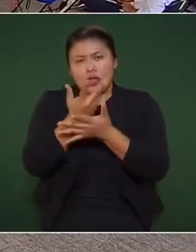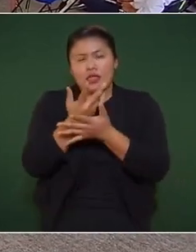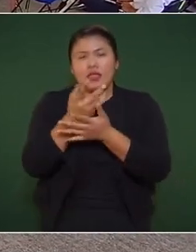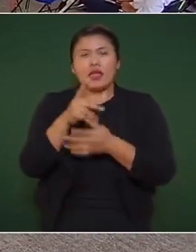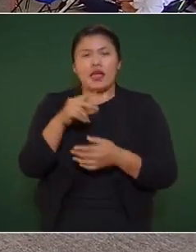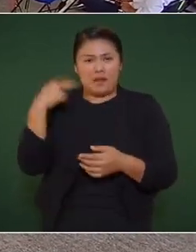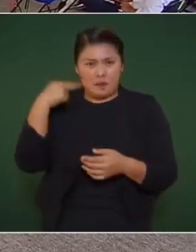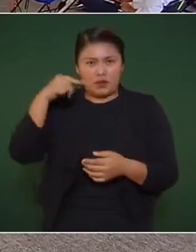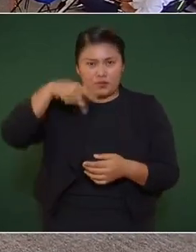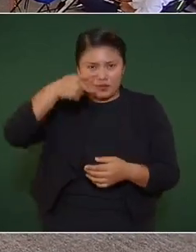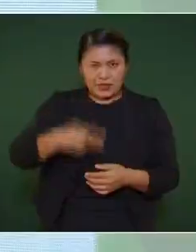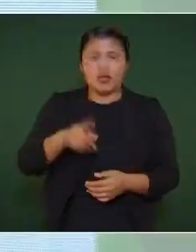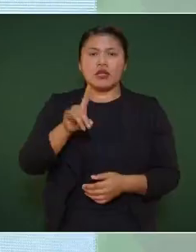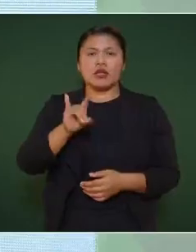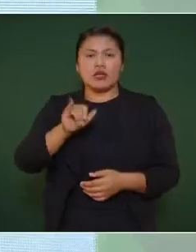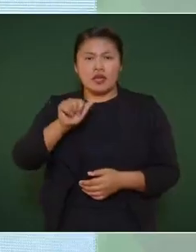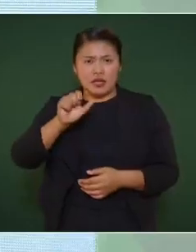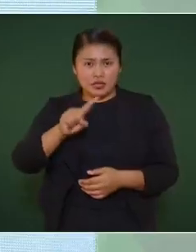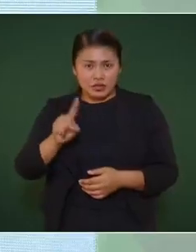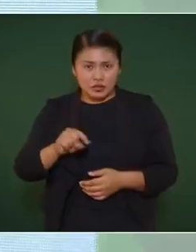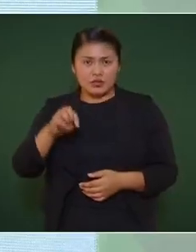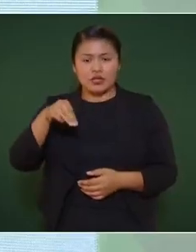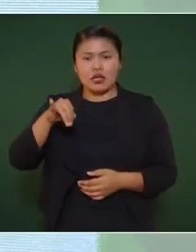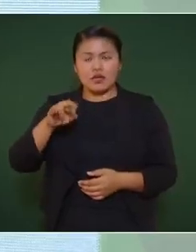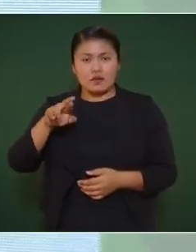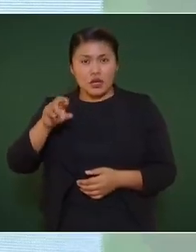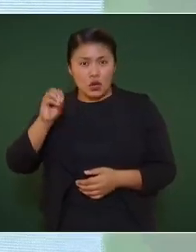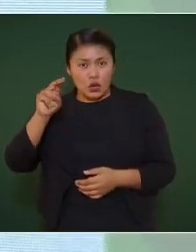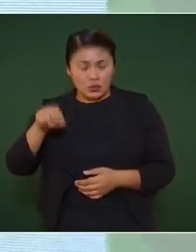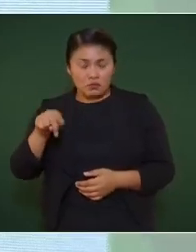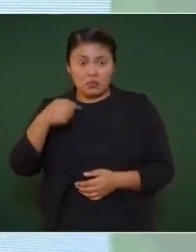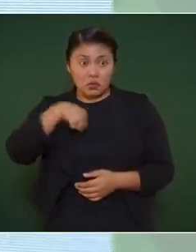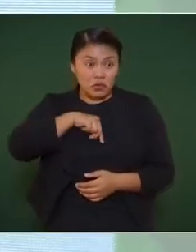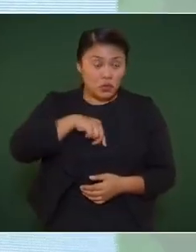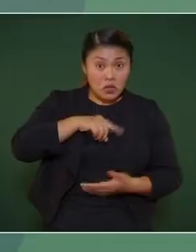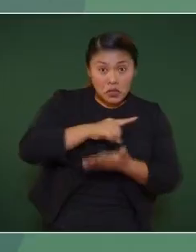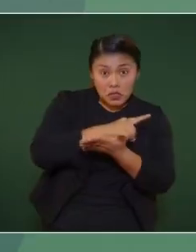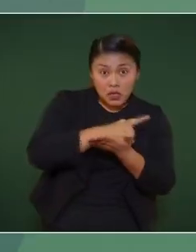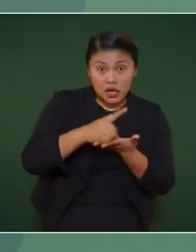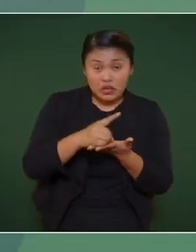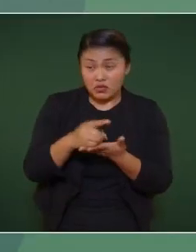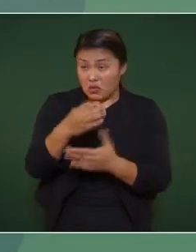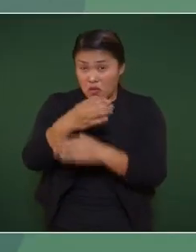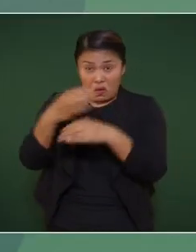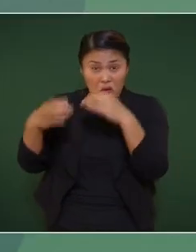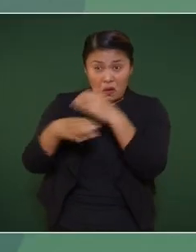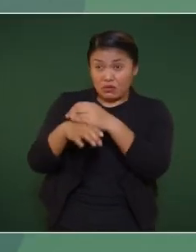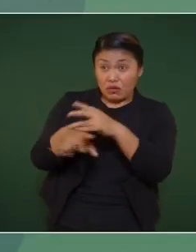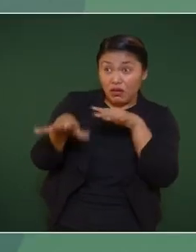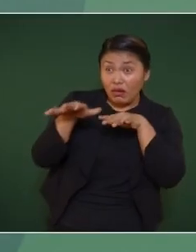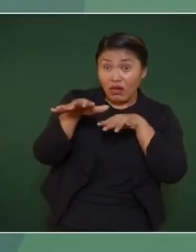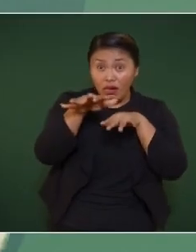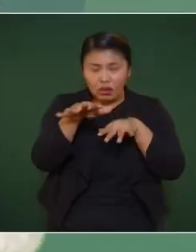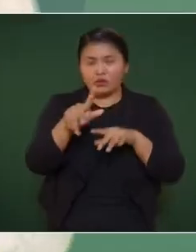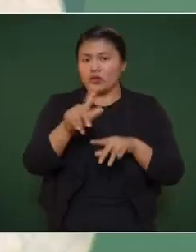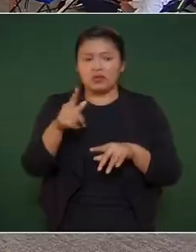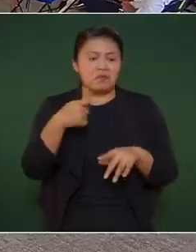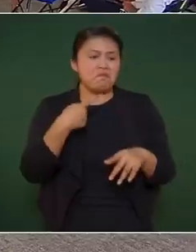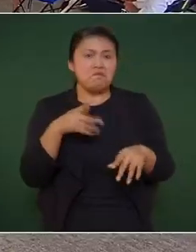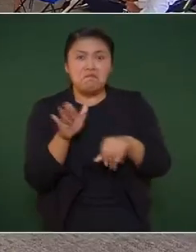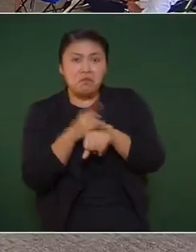nadie tiene derecho a lo superfluo mientras existan quienes